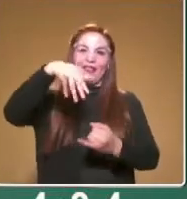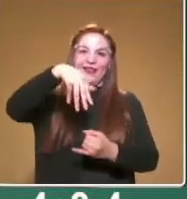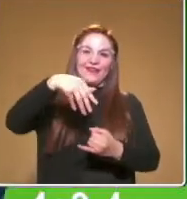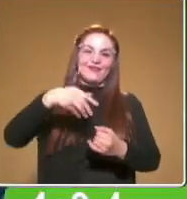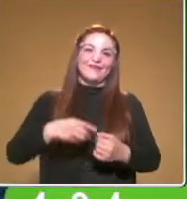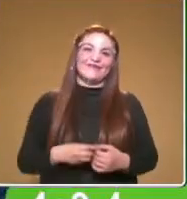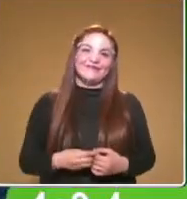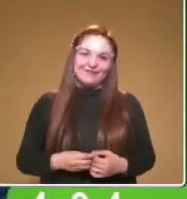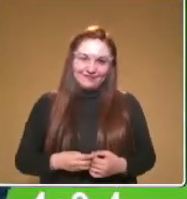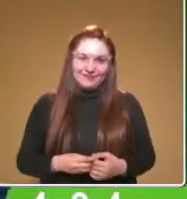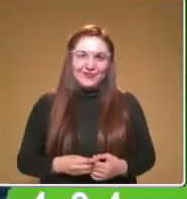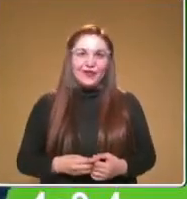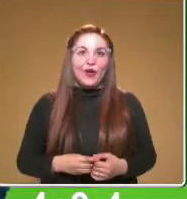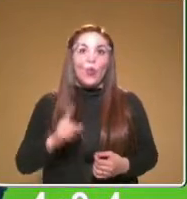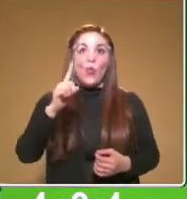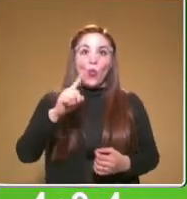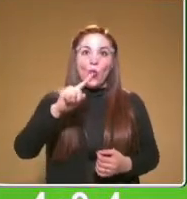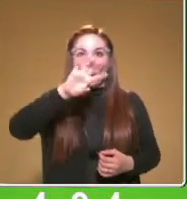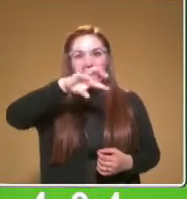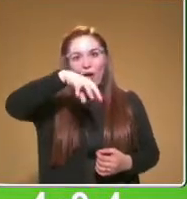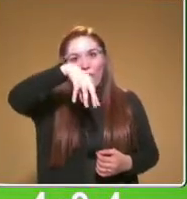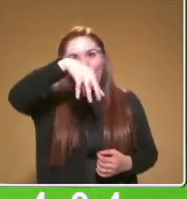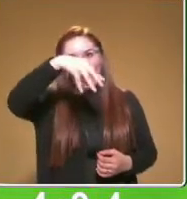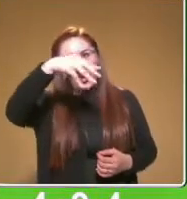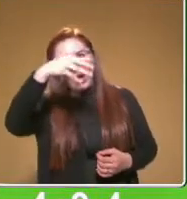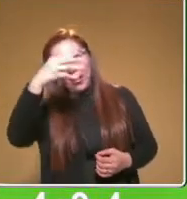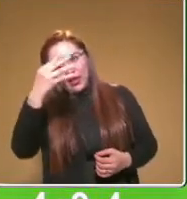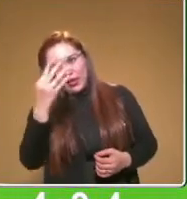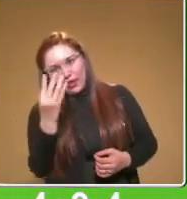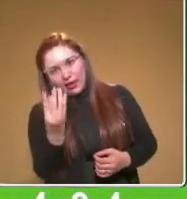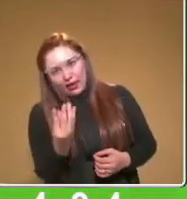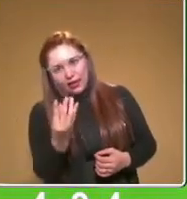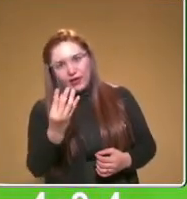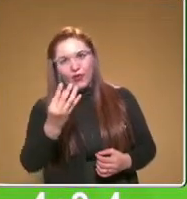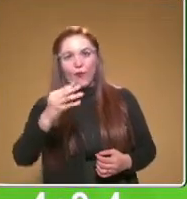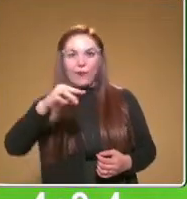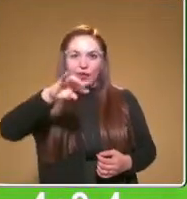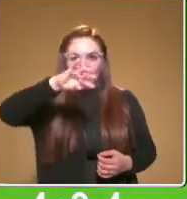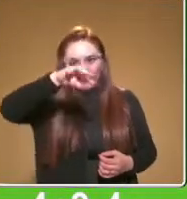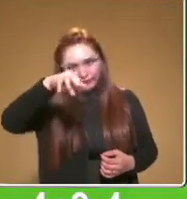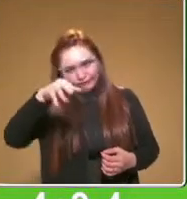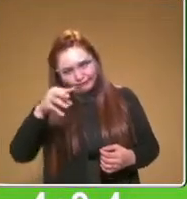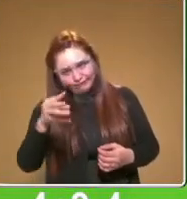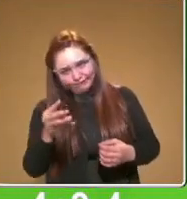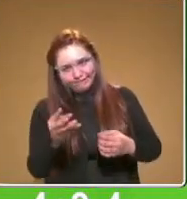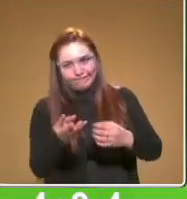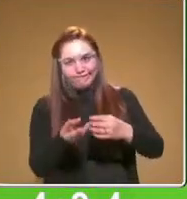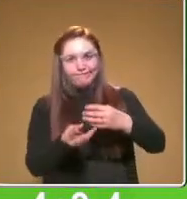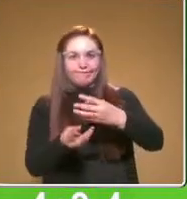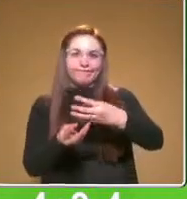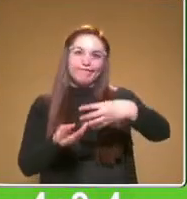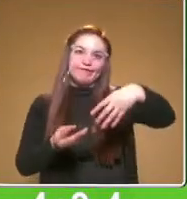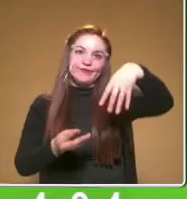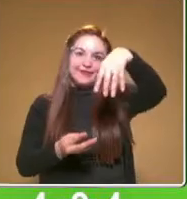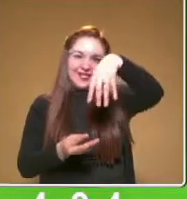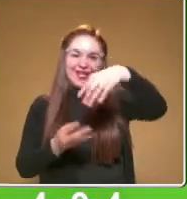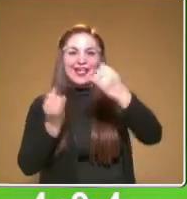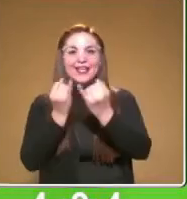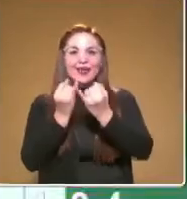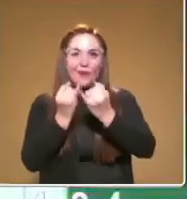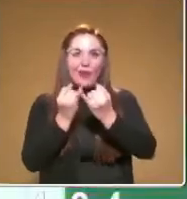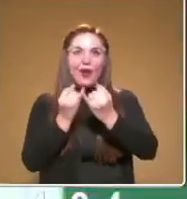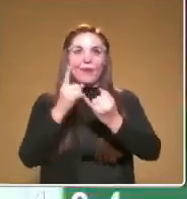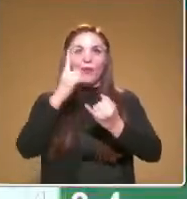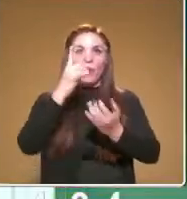Como estaba. Cuando da una vuelta completa, el dibujito o el fantasmita queda viendo hacia arriba, pero en este caso, si da